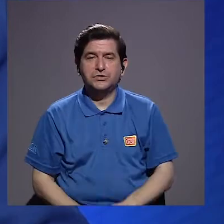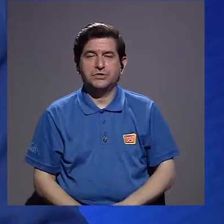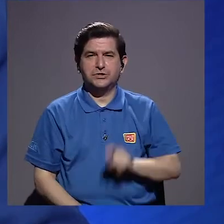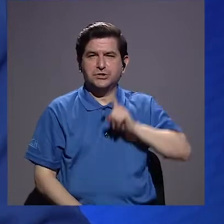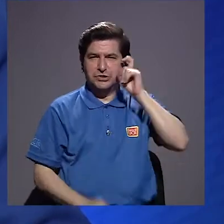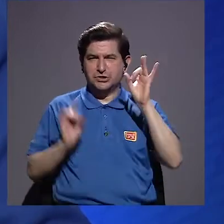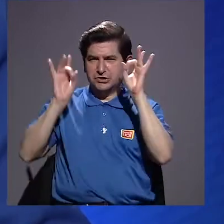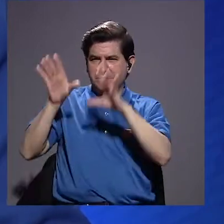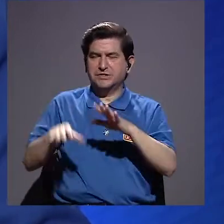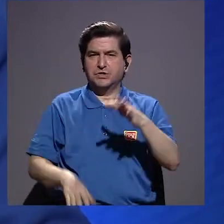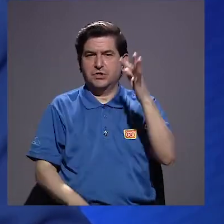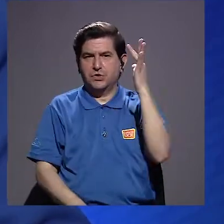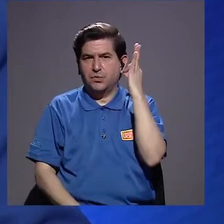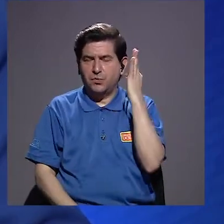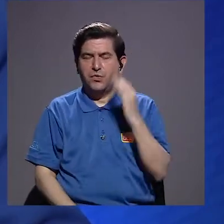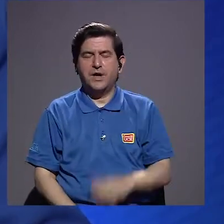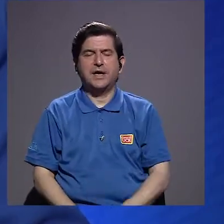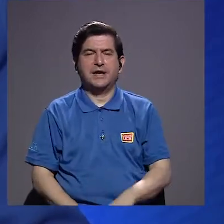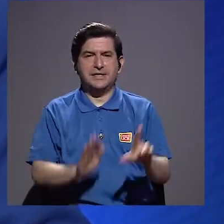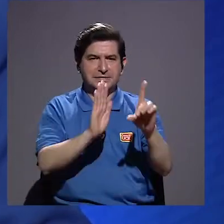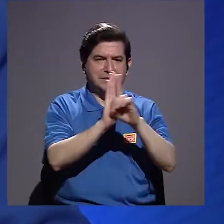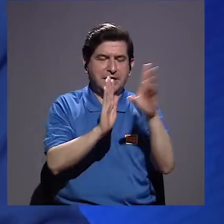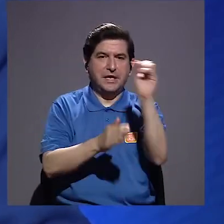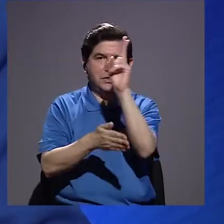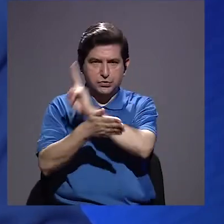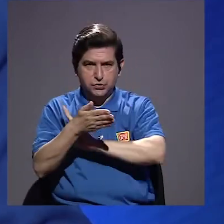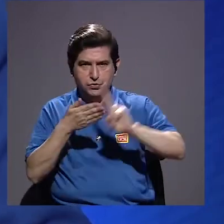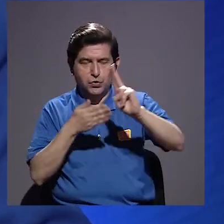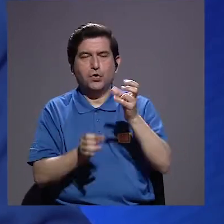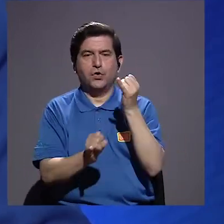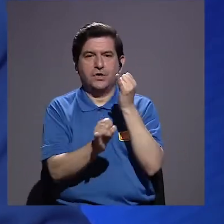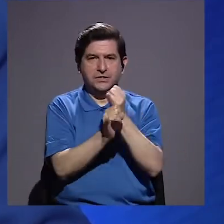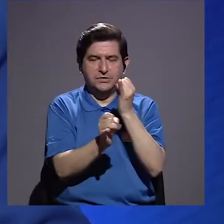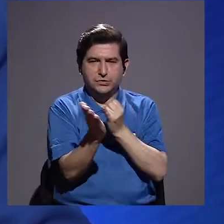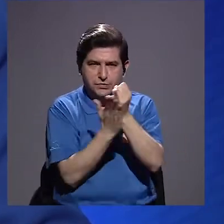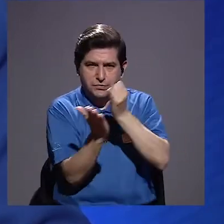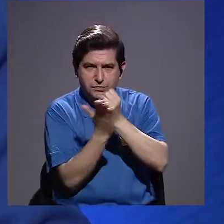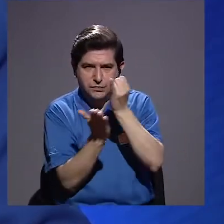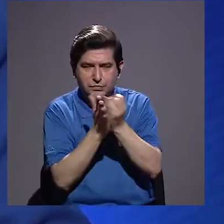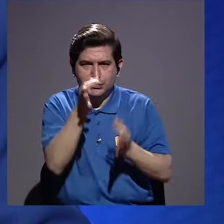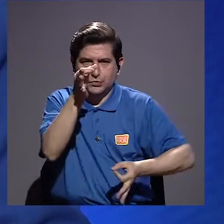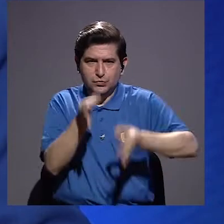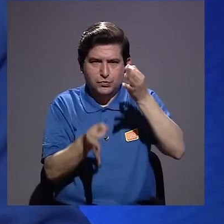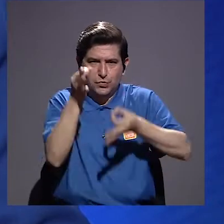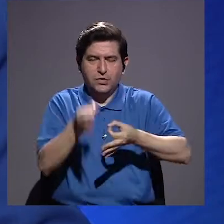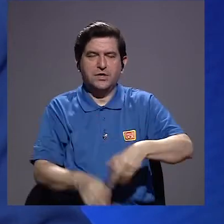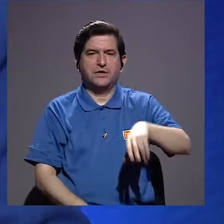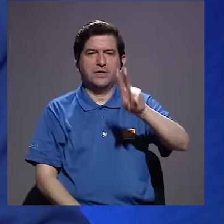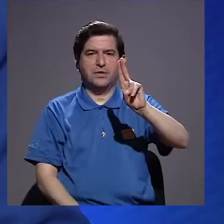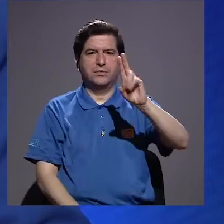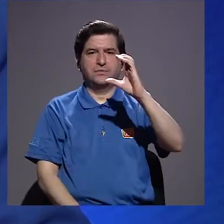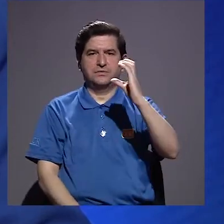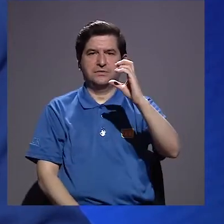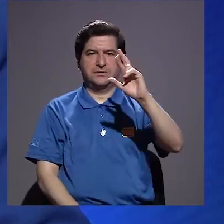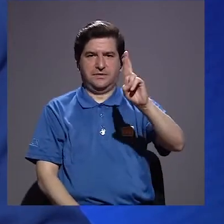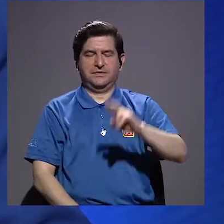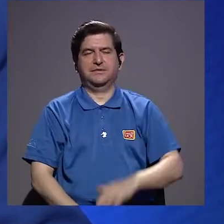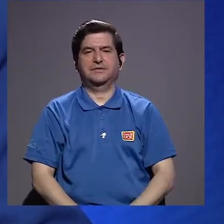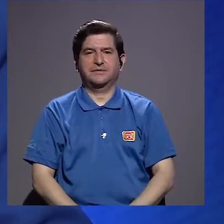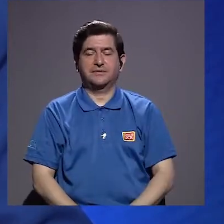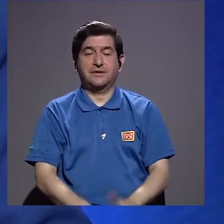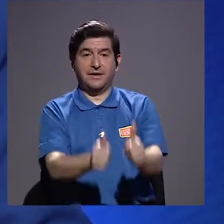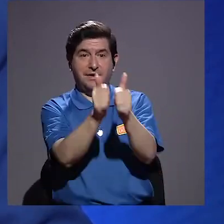de Sexismo, Mujeres, Derecho y Academia del Instituto de Investigaciones Jurídicas de la Universidad de Costa